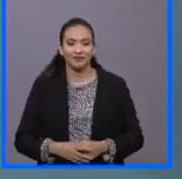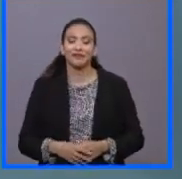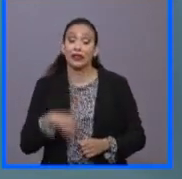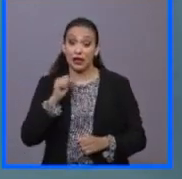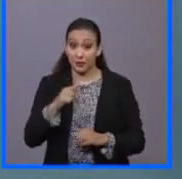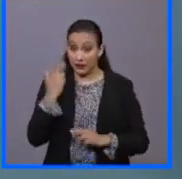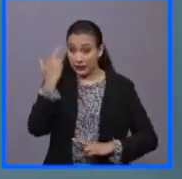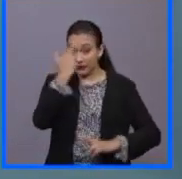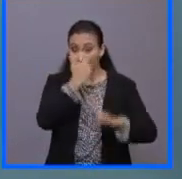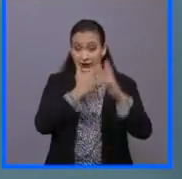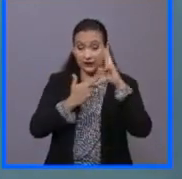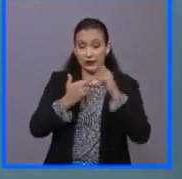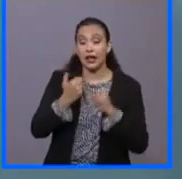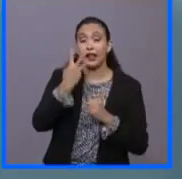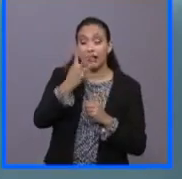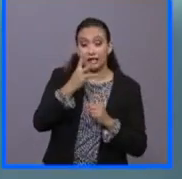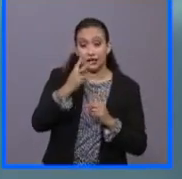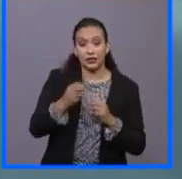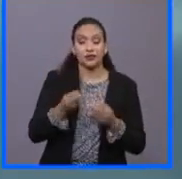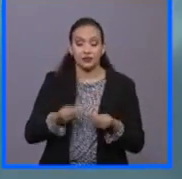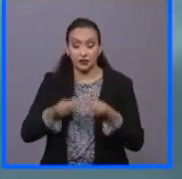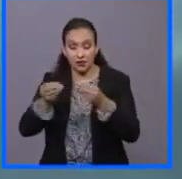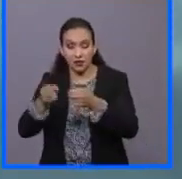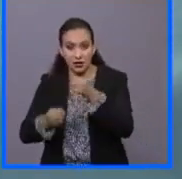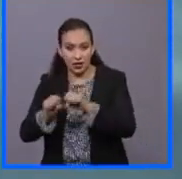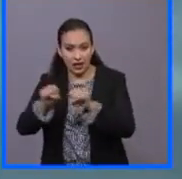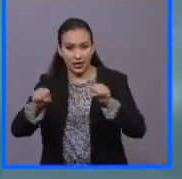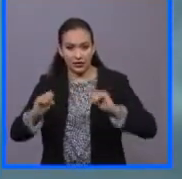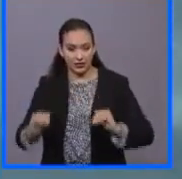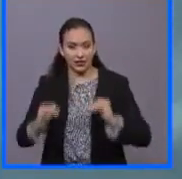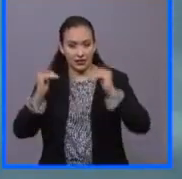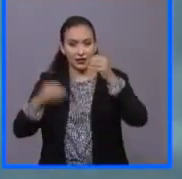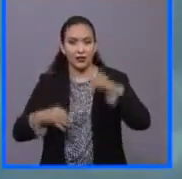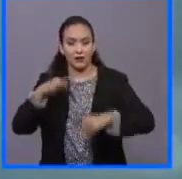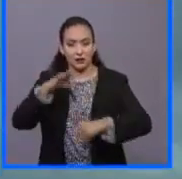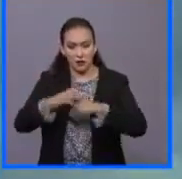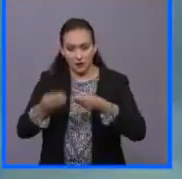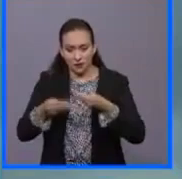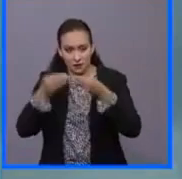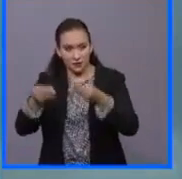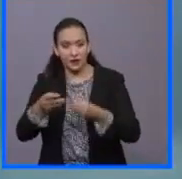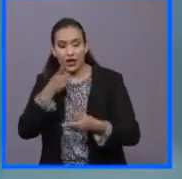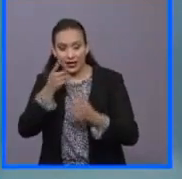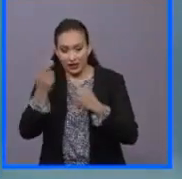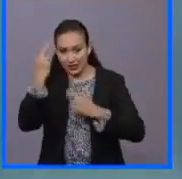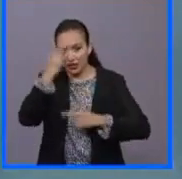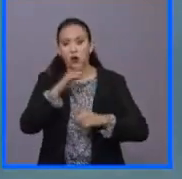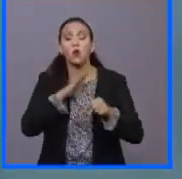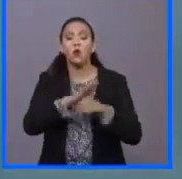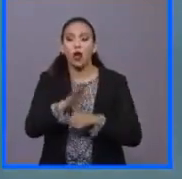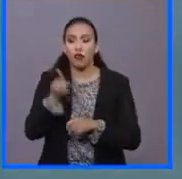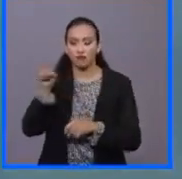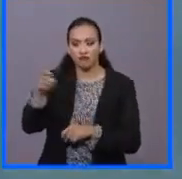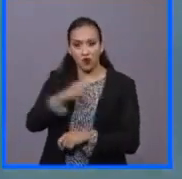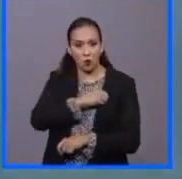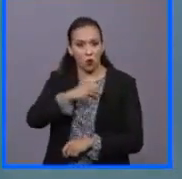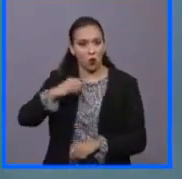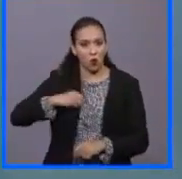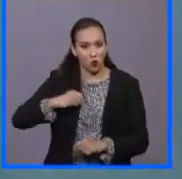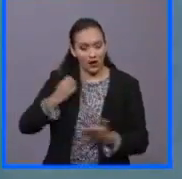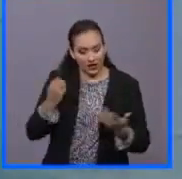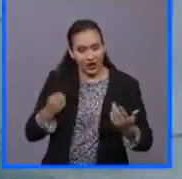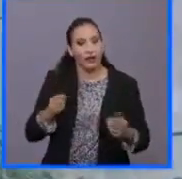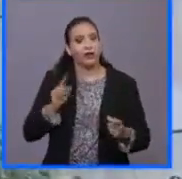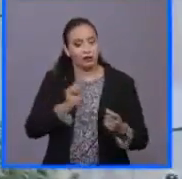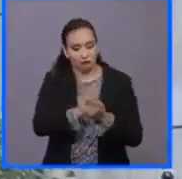Además, revisa los 3 casos que llegaron a la Sala Superior del Tribunal Electoral que confirmaron la obligatoriedad de la